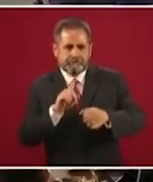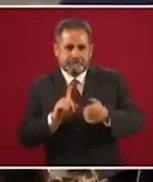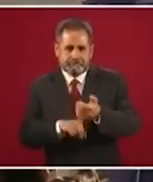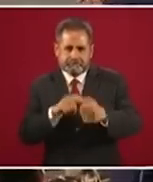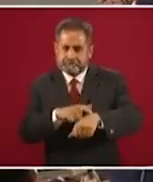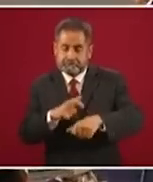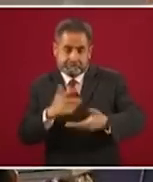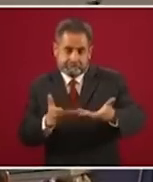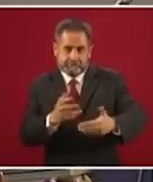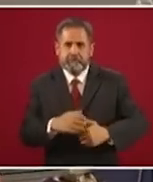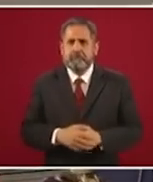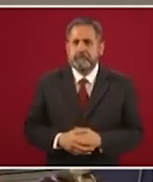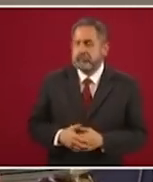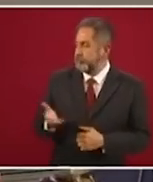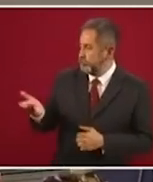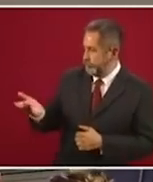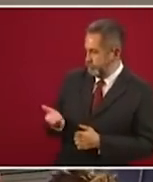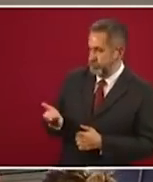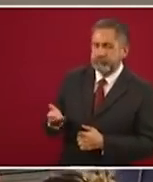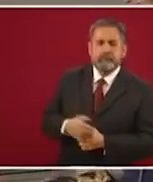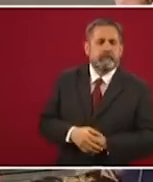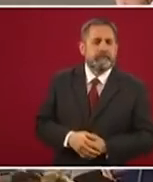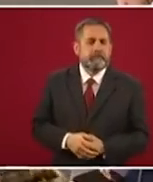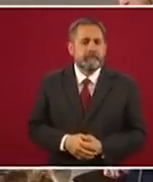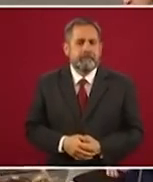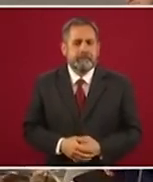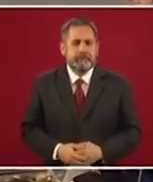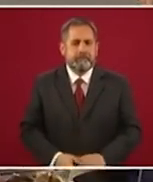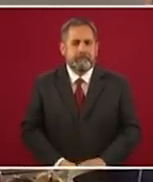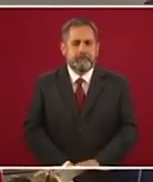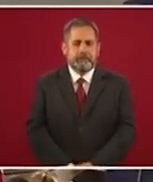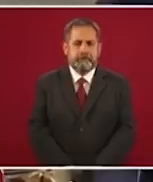Gracias. Gracias, maestro Zoé Robledo.